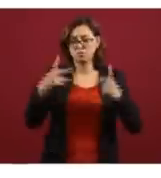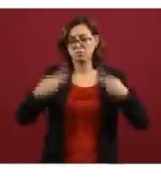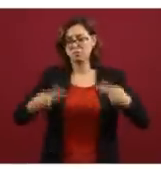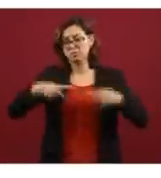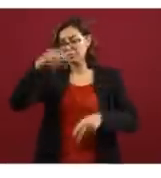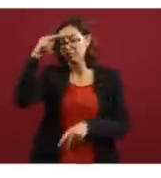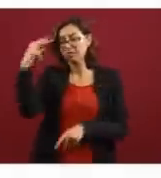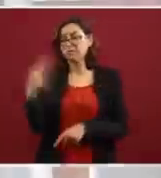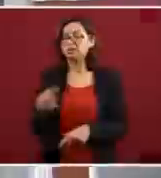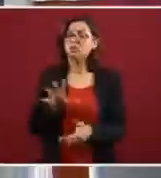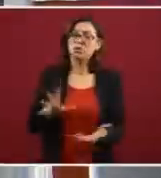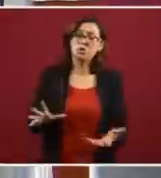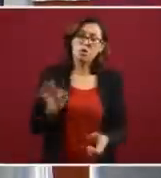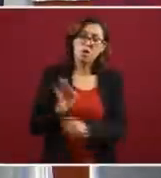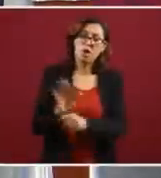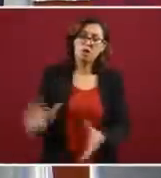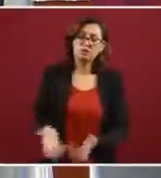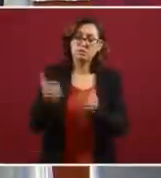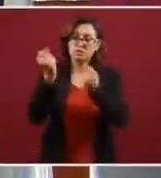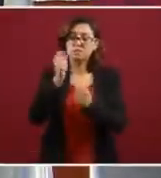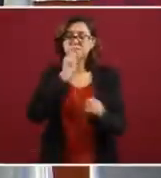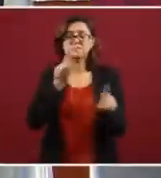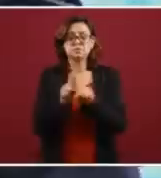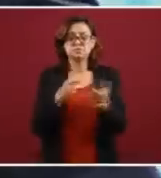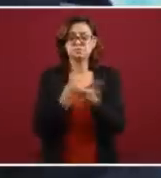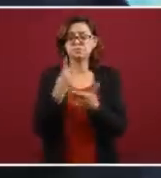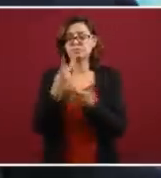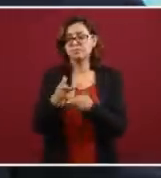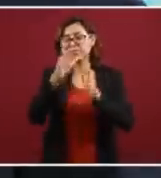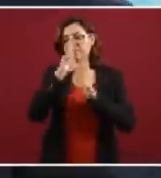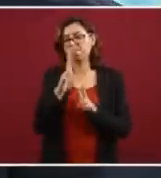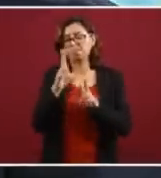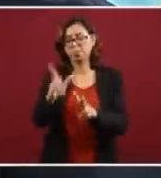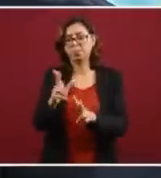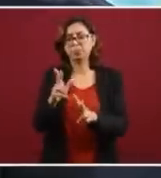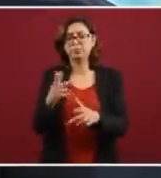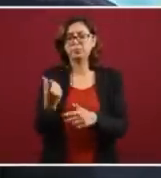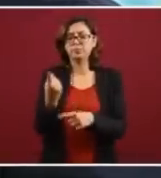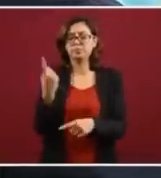es importante mencionar que fue acreedor a una mención honorífica